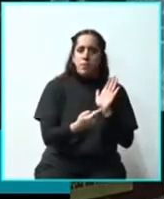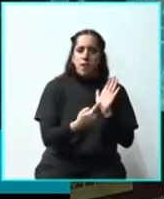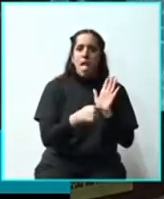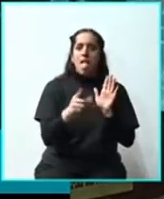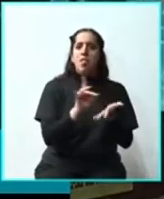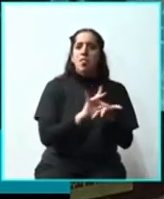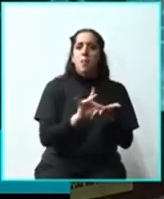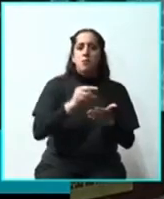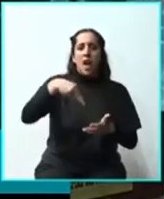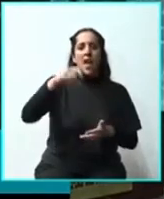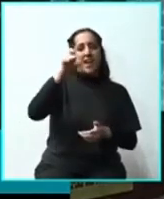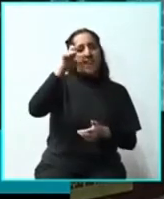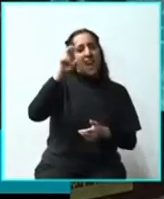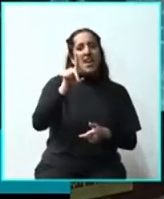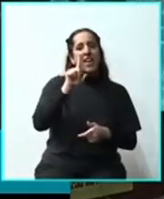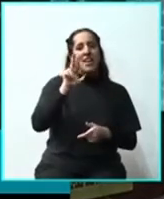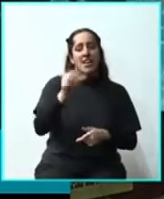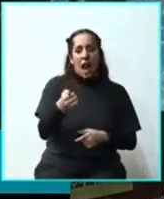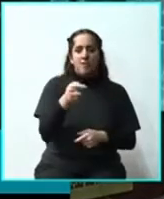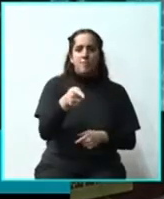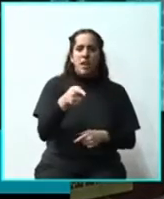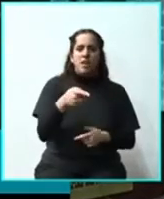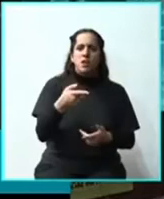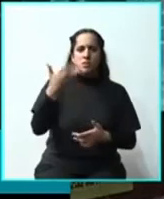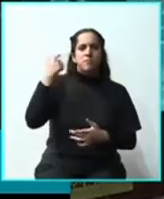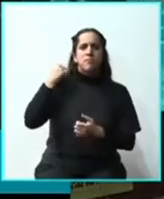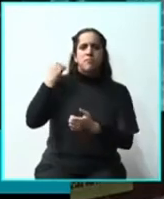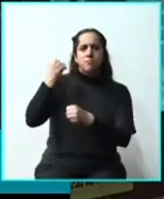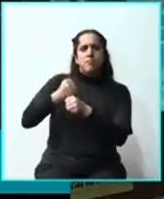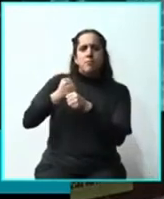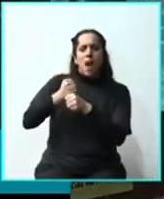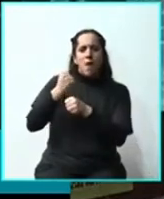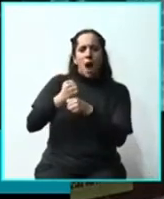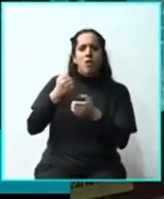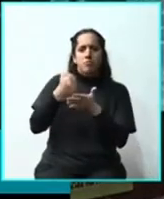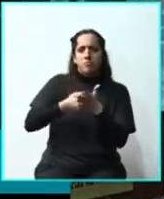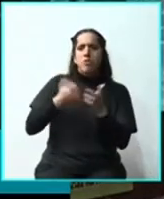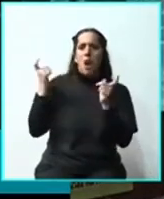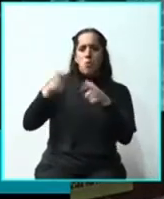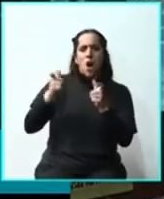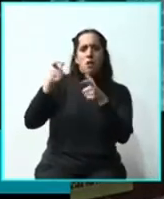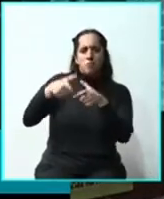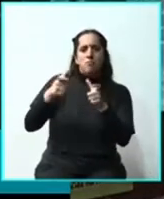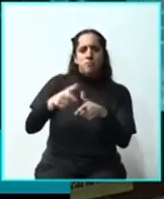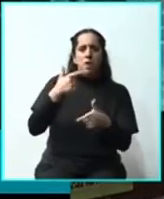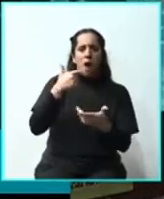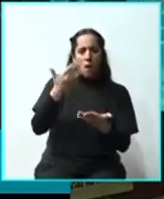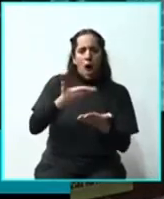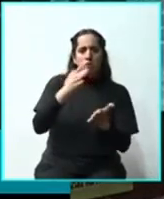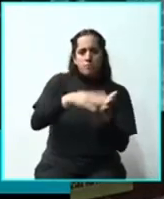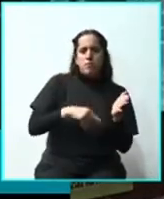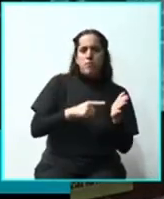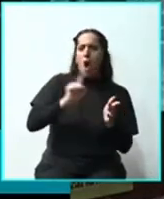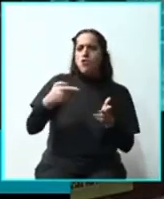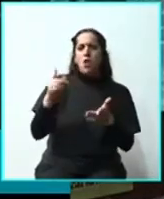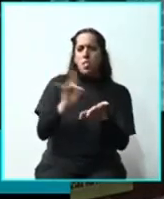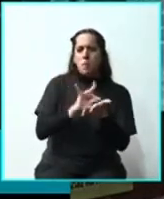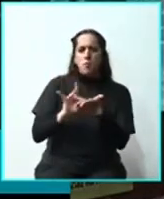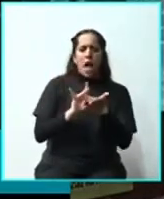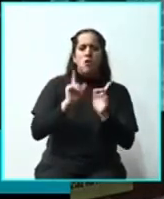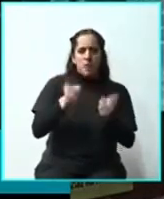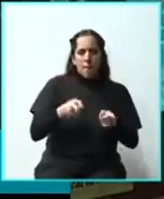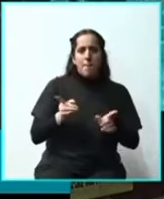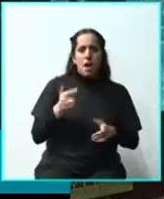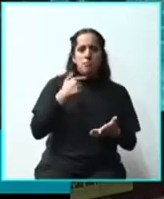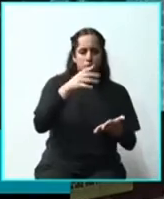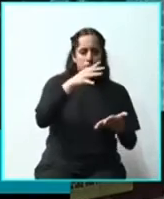diputada Neira y fue trabajado en varias reuniones. Hubo otros diputados que estuvieron en la